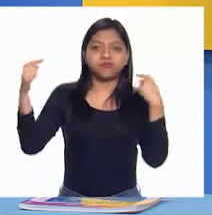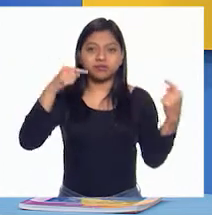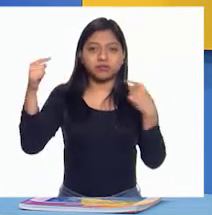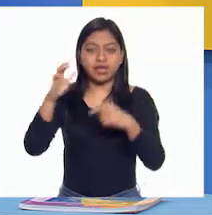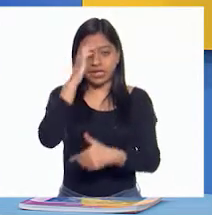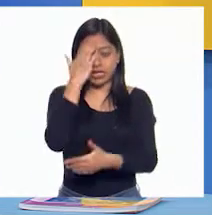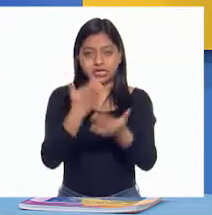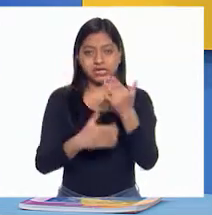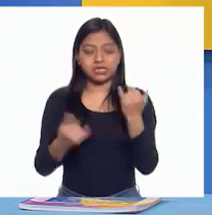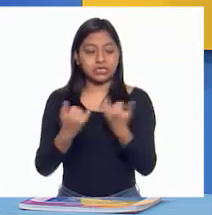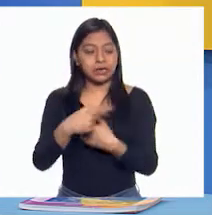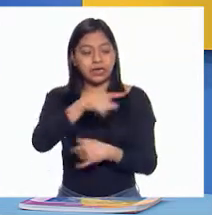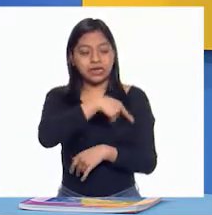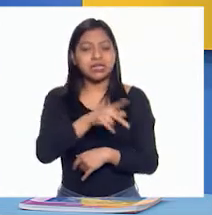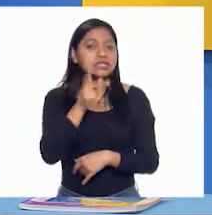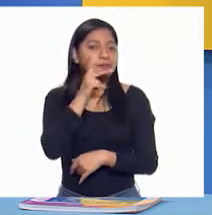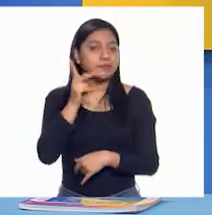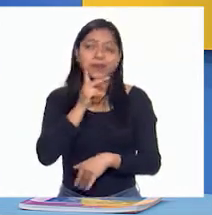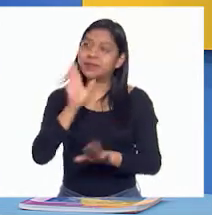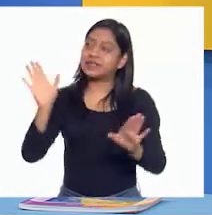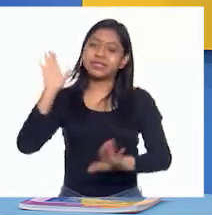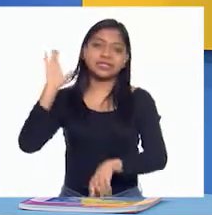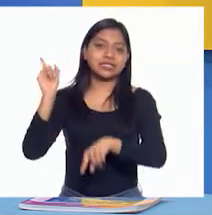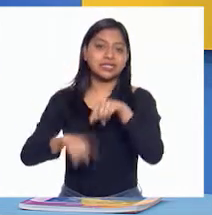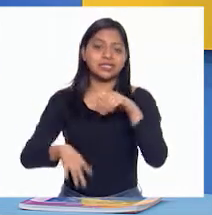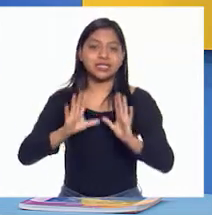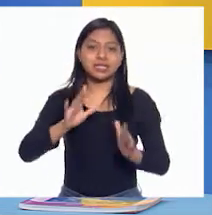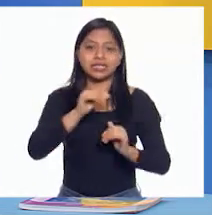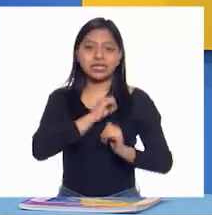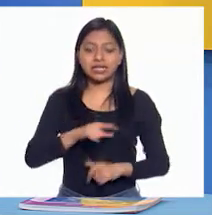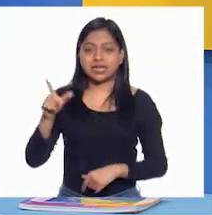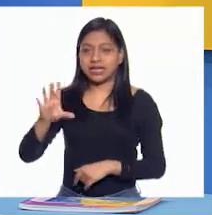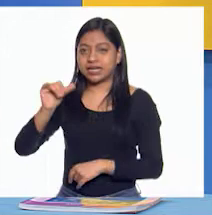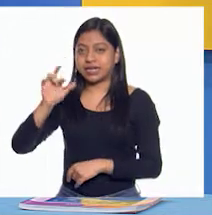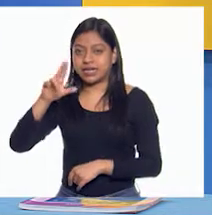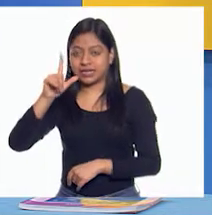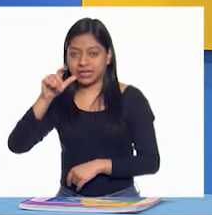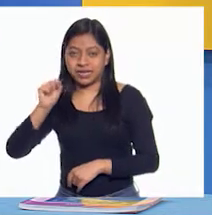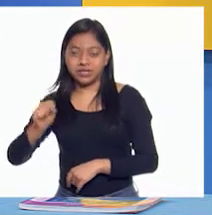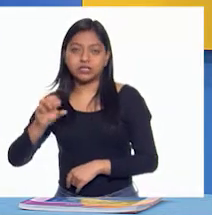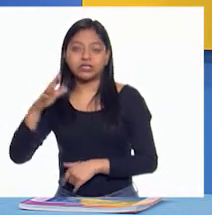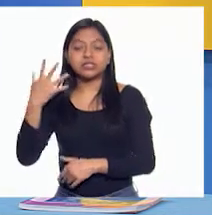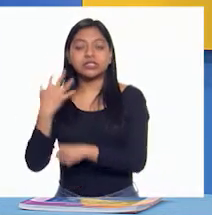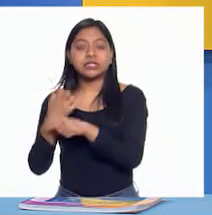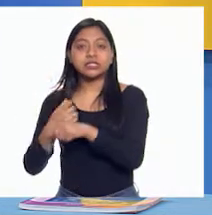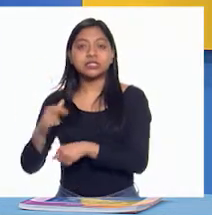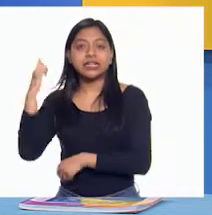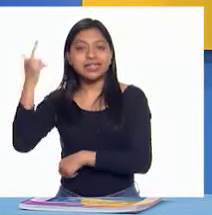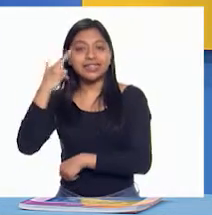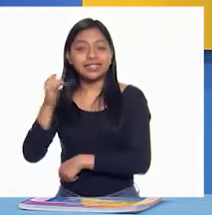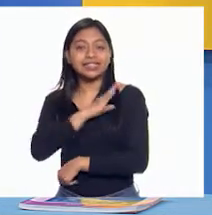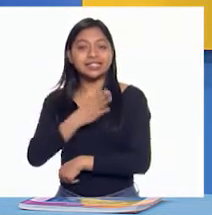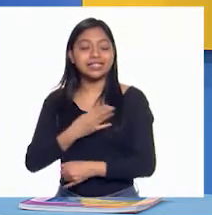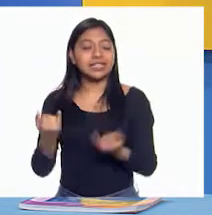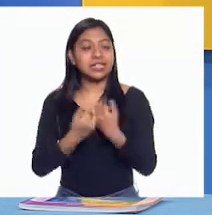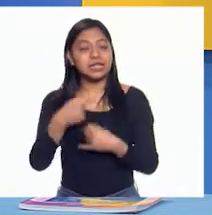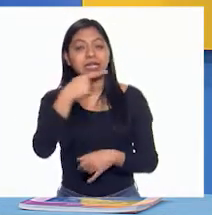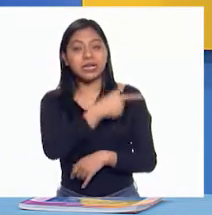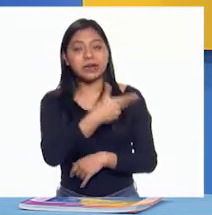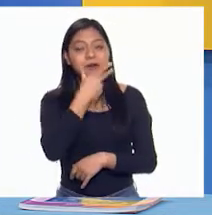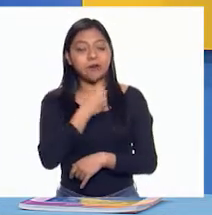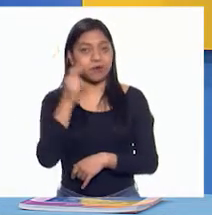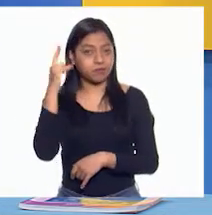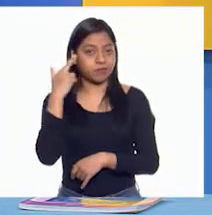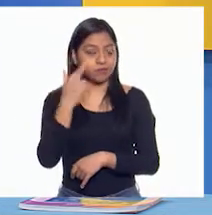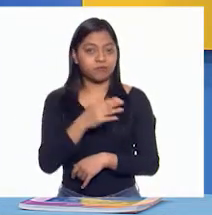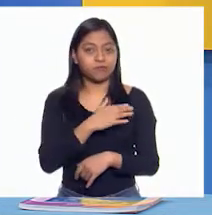católicos y protestantes fue el enfrentamiento que se produjo entre Carlos V, rey de España y emperador del Sacro Imperio Romano Germánico, y